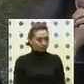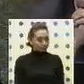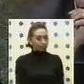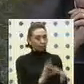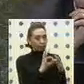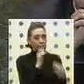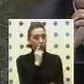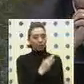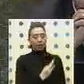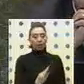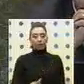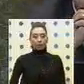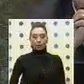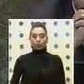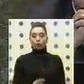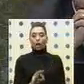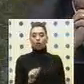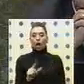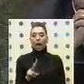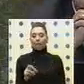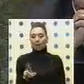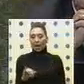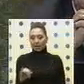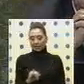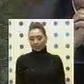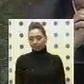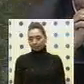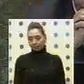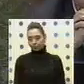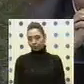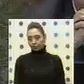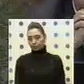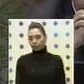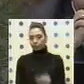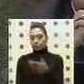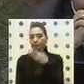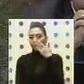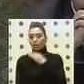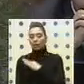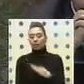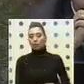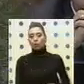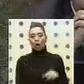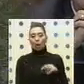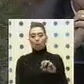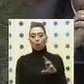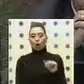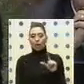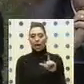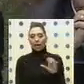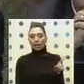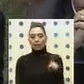Gracias, diputado Pedro Álvarez Salamanca. Tiene la palabra a continuación el diputado Celso Morales.